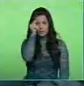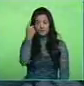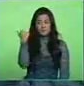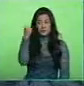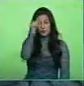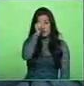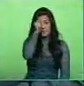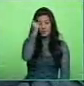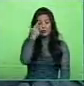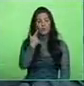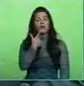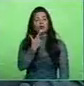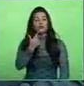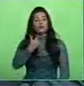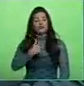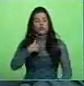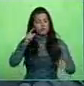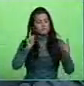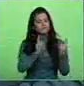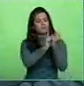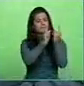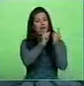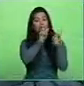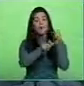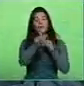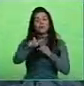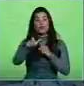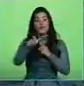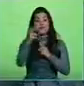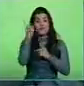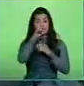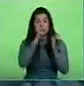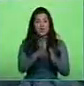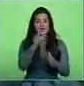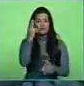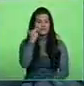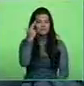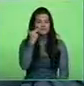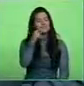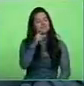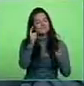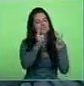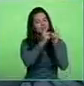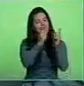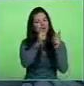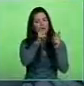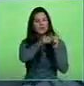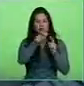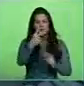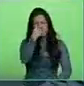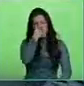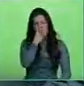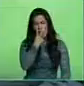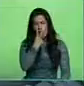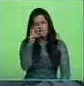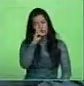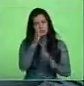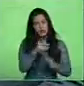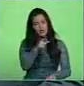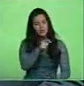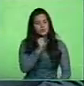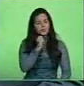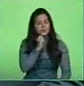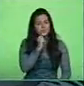Afro-Venezuelans. Yo me encontré con unos afro-venezolanos. Some of the poor. Algunos de los más pobres. Some ministers.